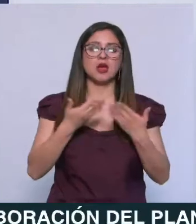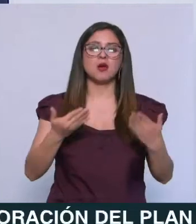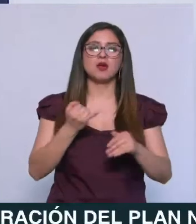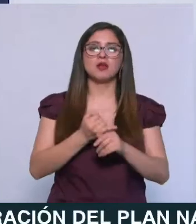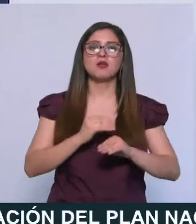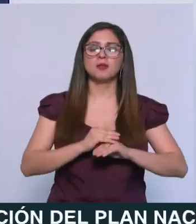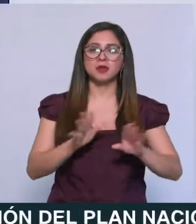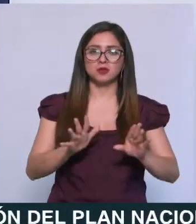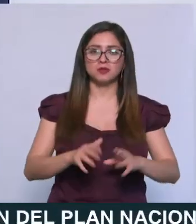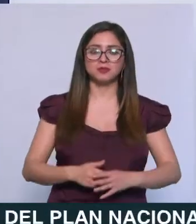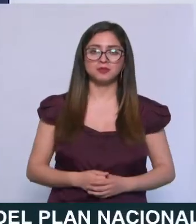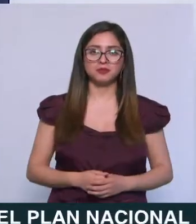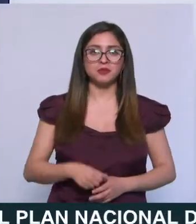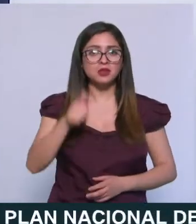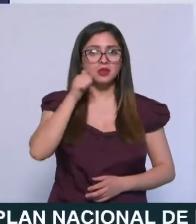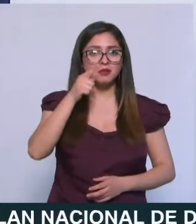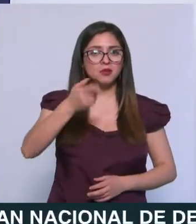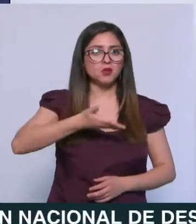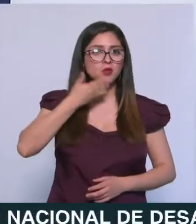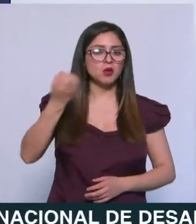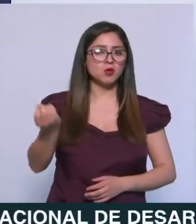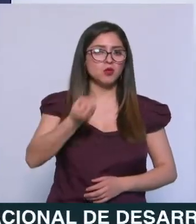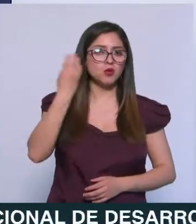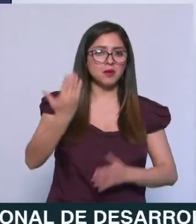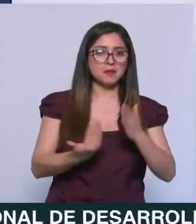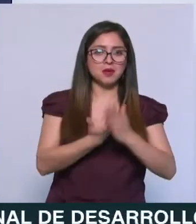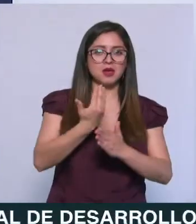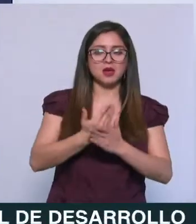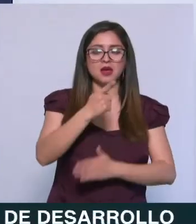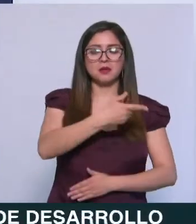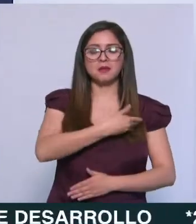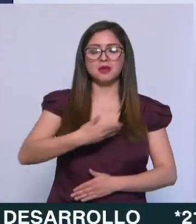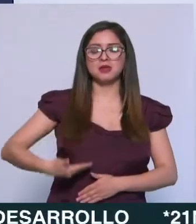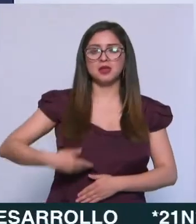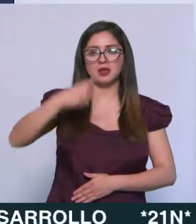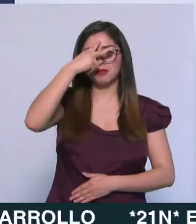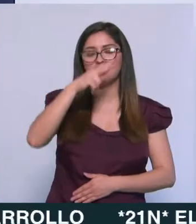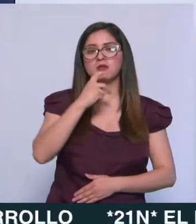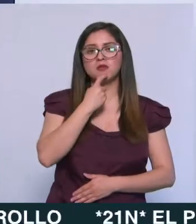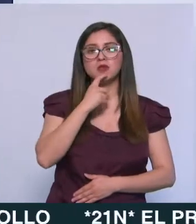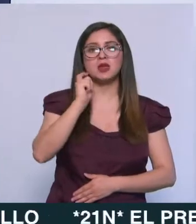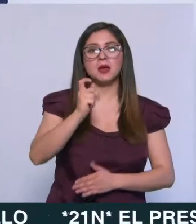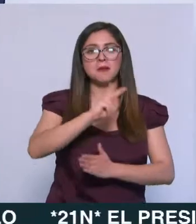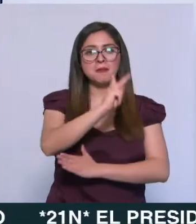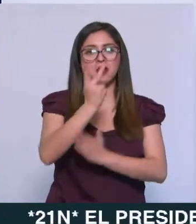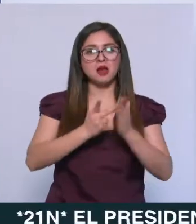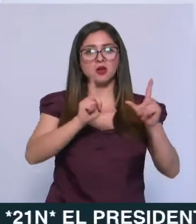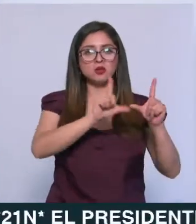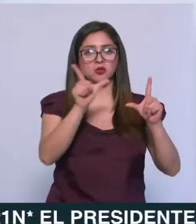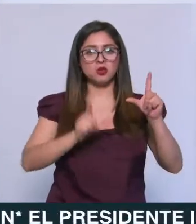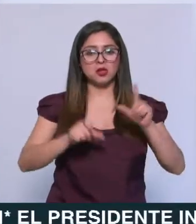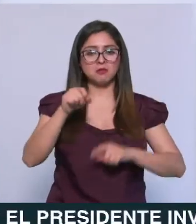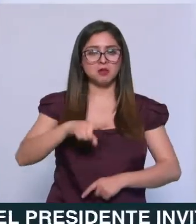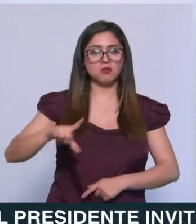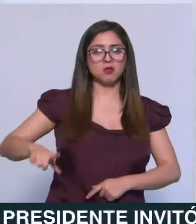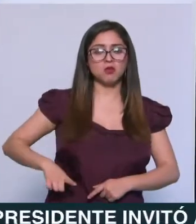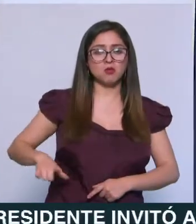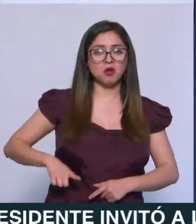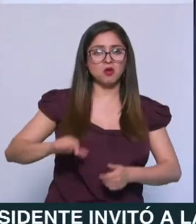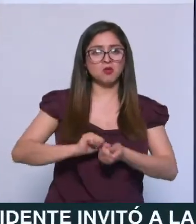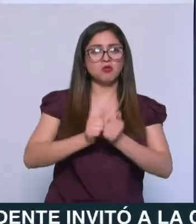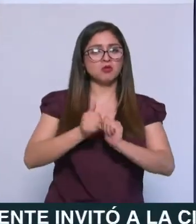porque durante su habitual conferencia mañanera, el presidente de México aseguró que el Plan Nacional de Desarrollo de su gobierno pondrá fin